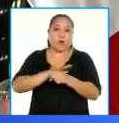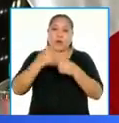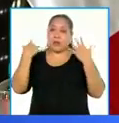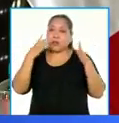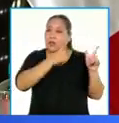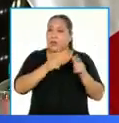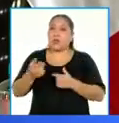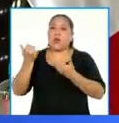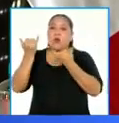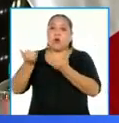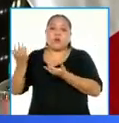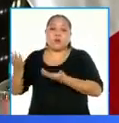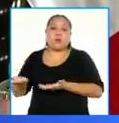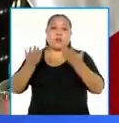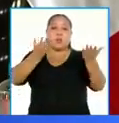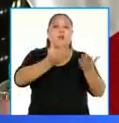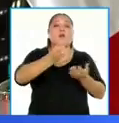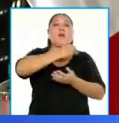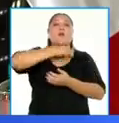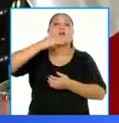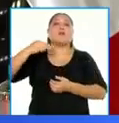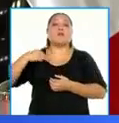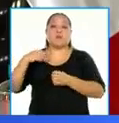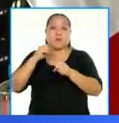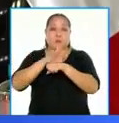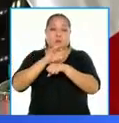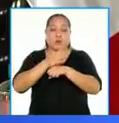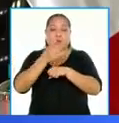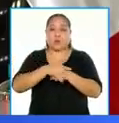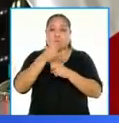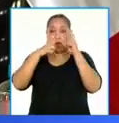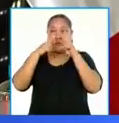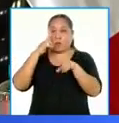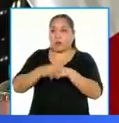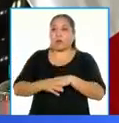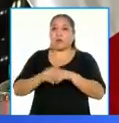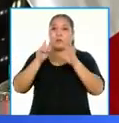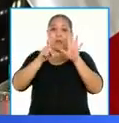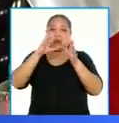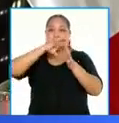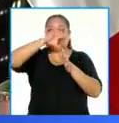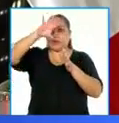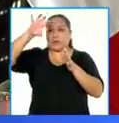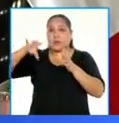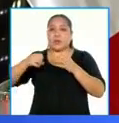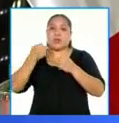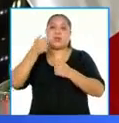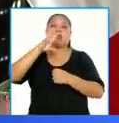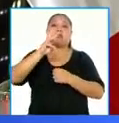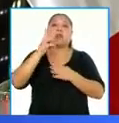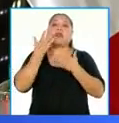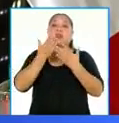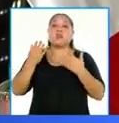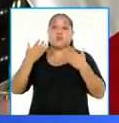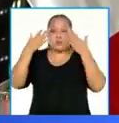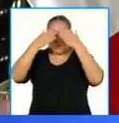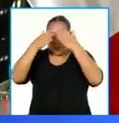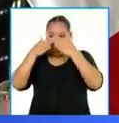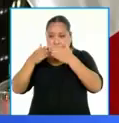en el Consejo de Ministros, donde ustedes van a ver que se trata de 6 ejes, 16 acciones